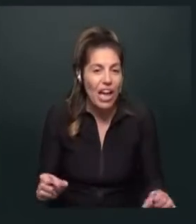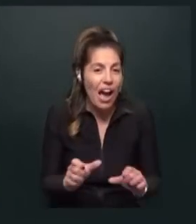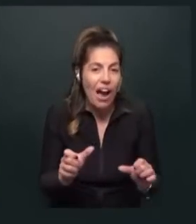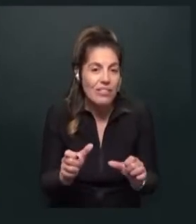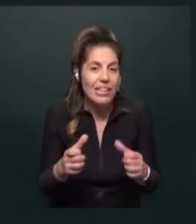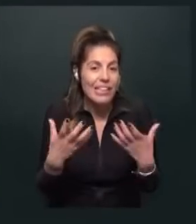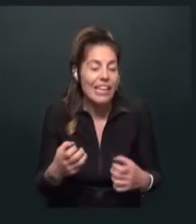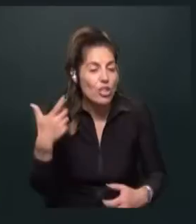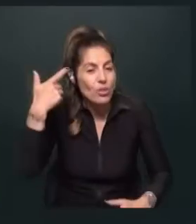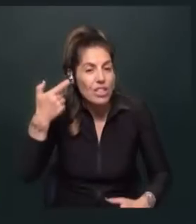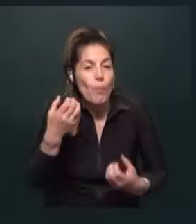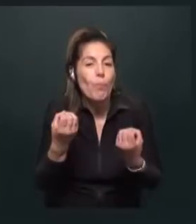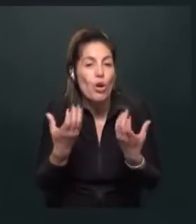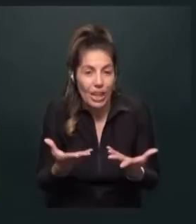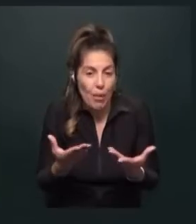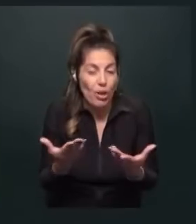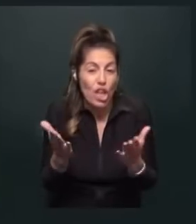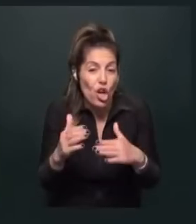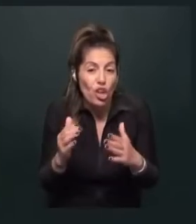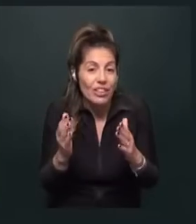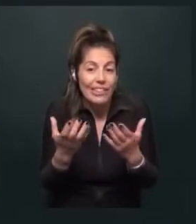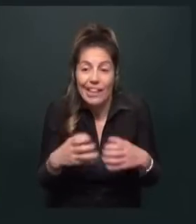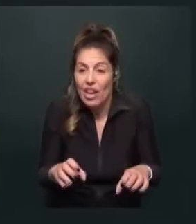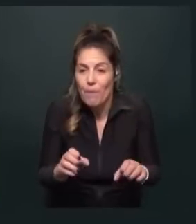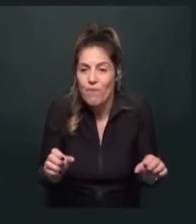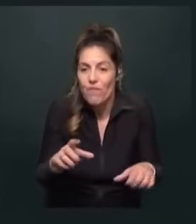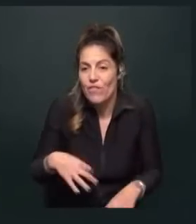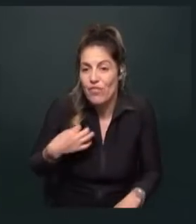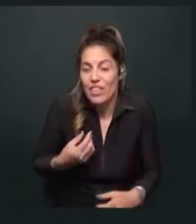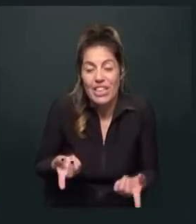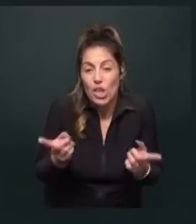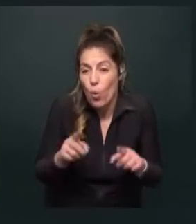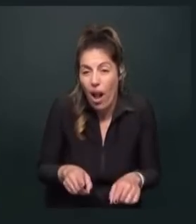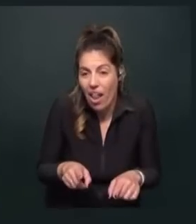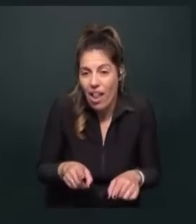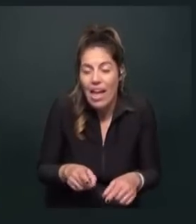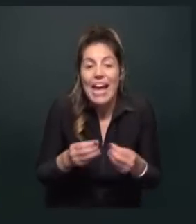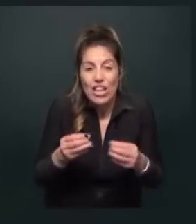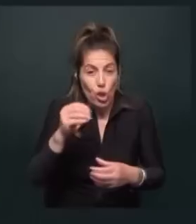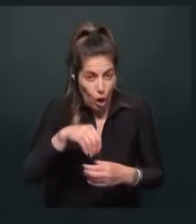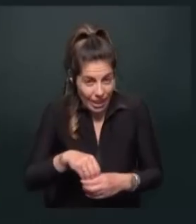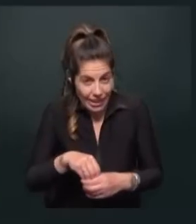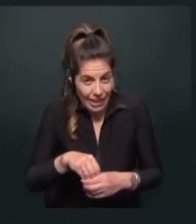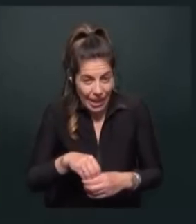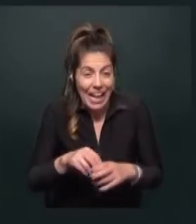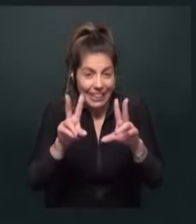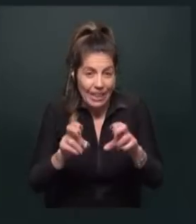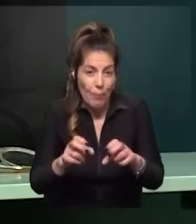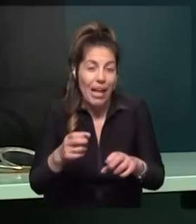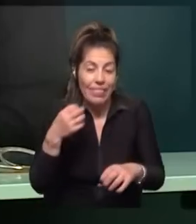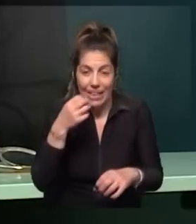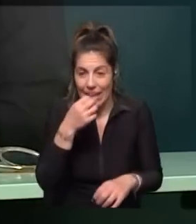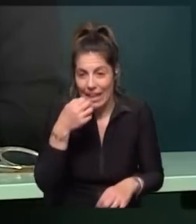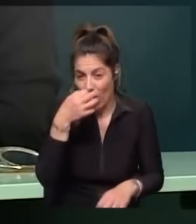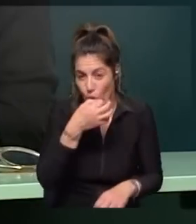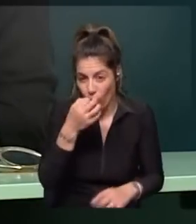es no querer vivir más de determinada manera Bueno en ese no querer vivir más de determinada manera también entra el componente del consumo hay una